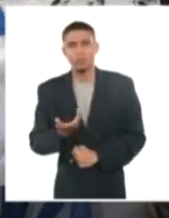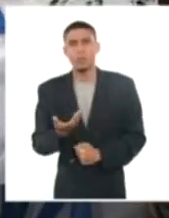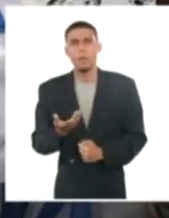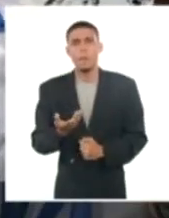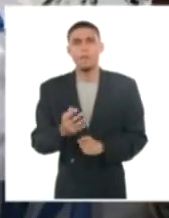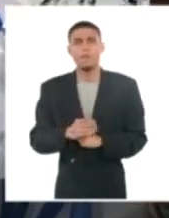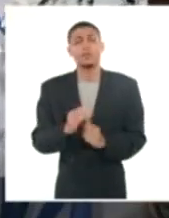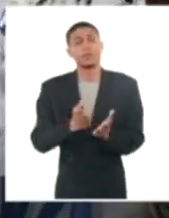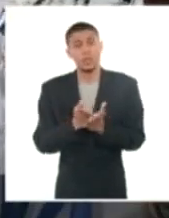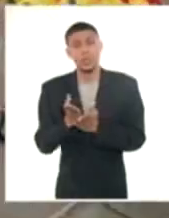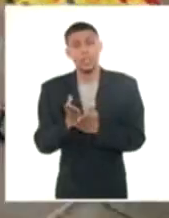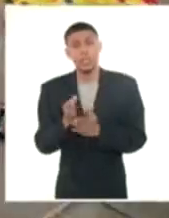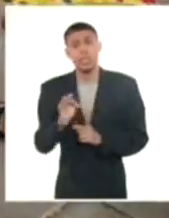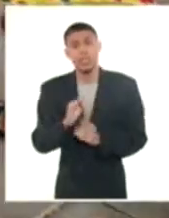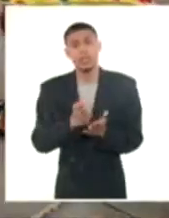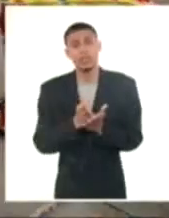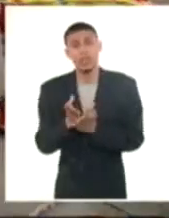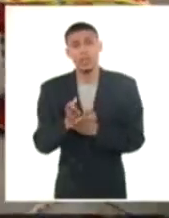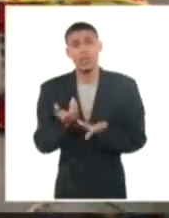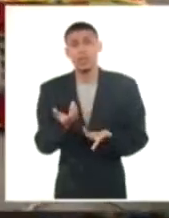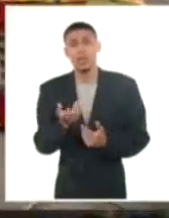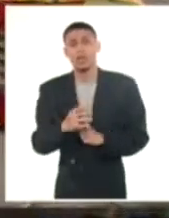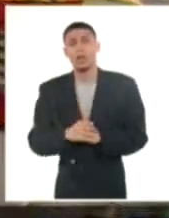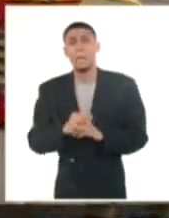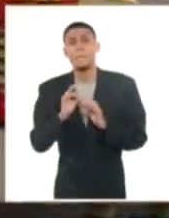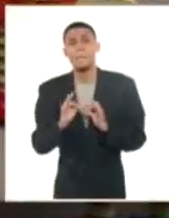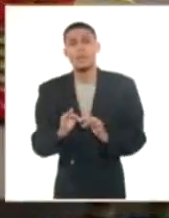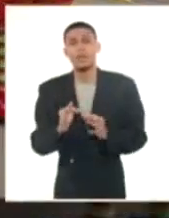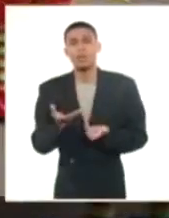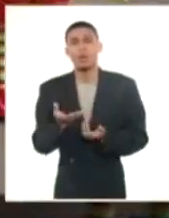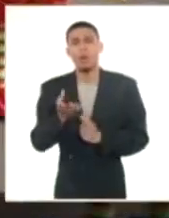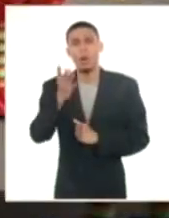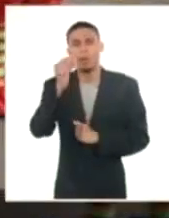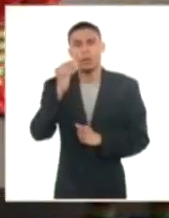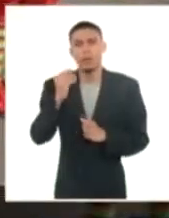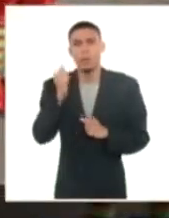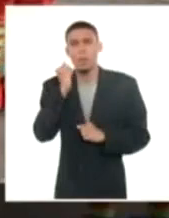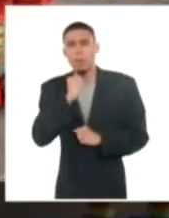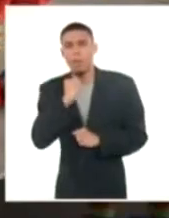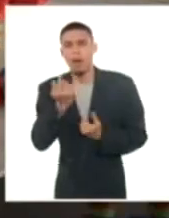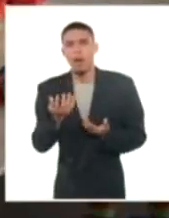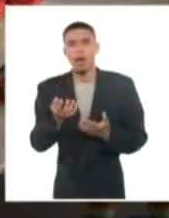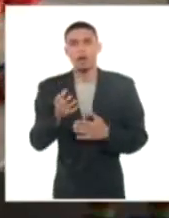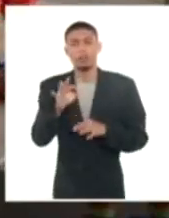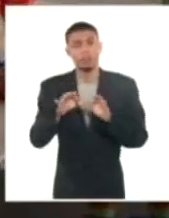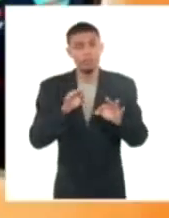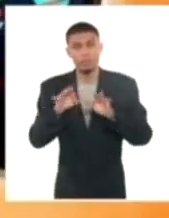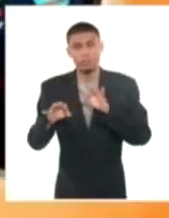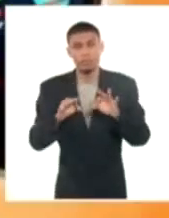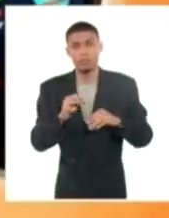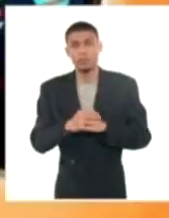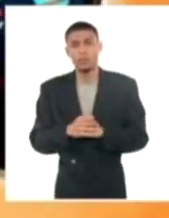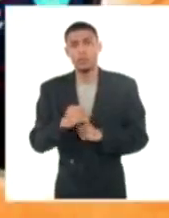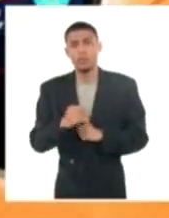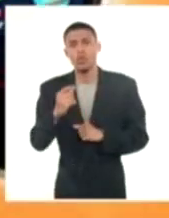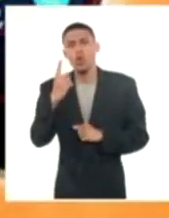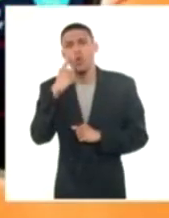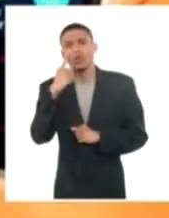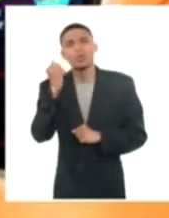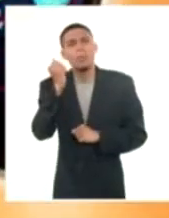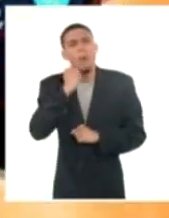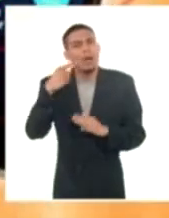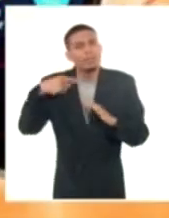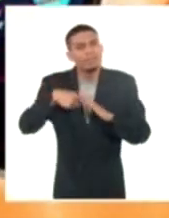deben mantenerse en el tiempo y sistematizarse para garantizar así el vínculo estrecho con los electores y conocer mejor sus problemas e